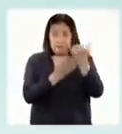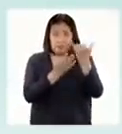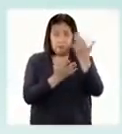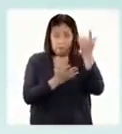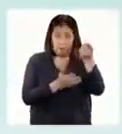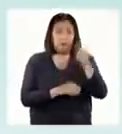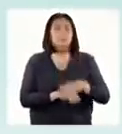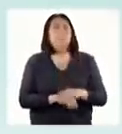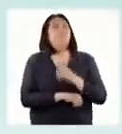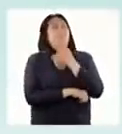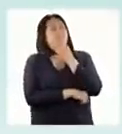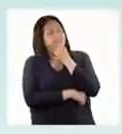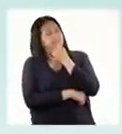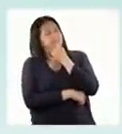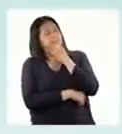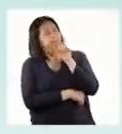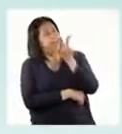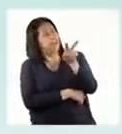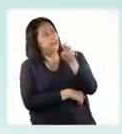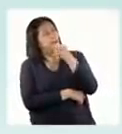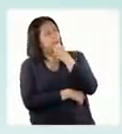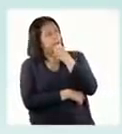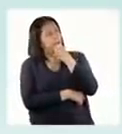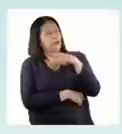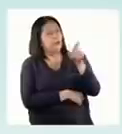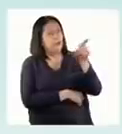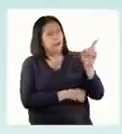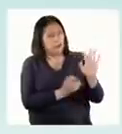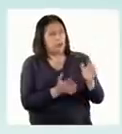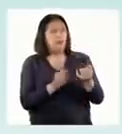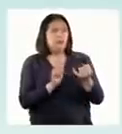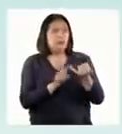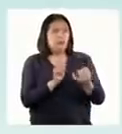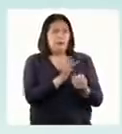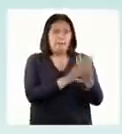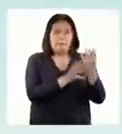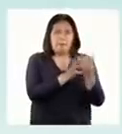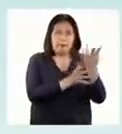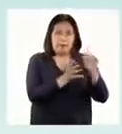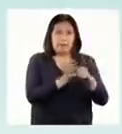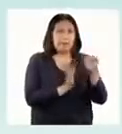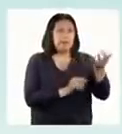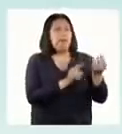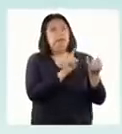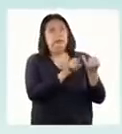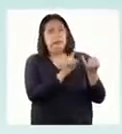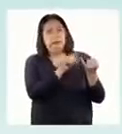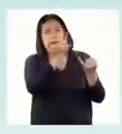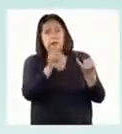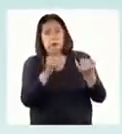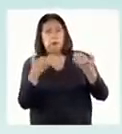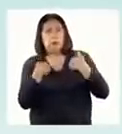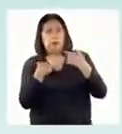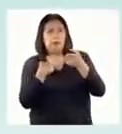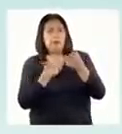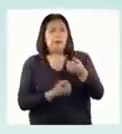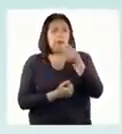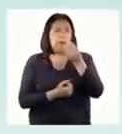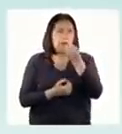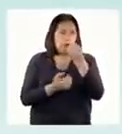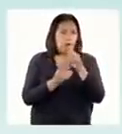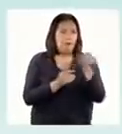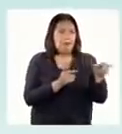anterior. Viendo la imagen, yo creo que los elementos son las plantas que producen alimento, los animales que comen